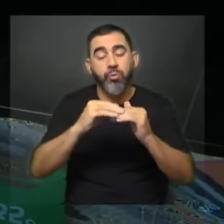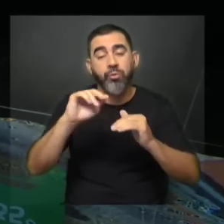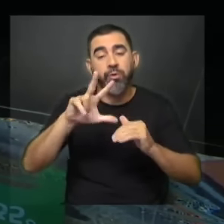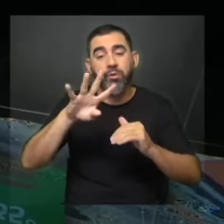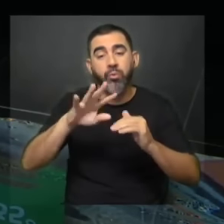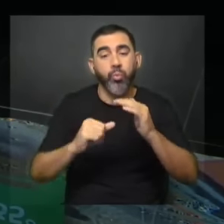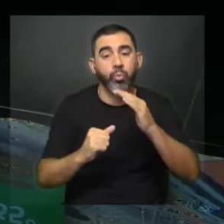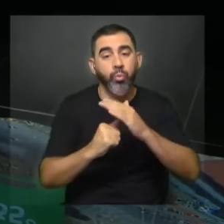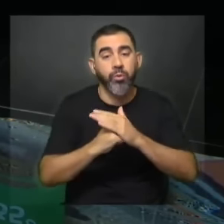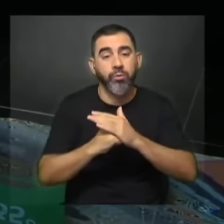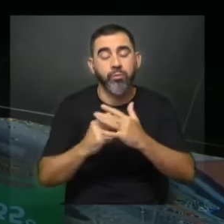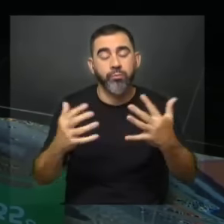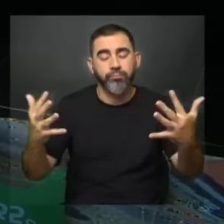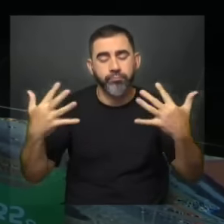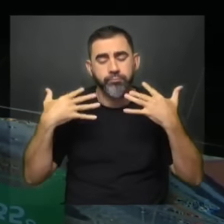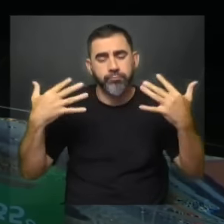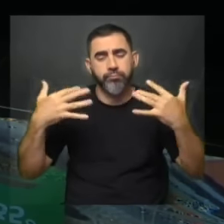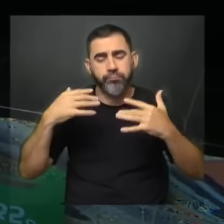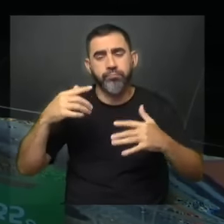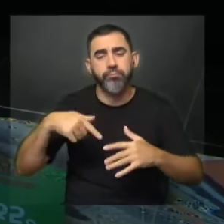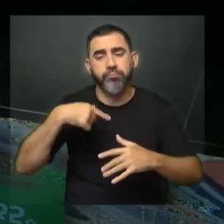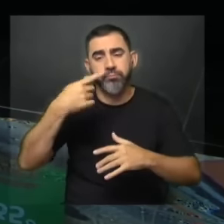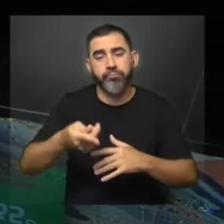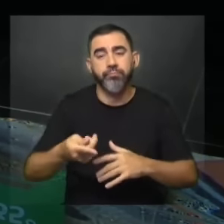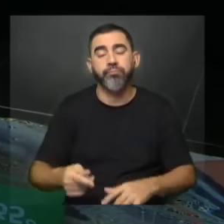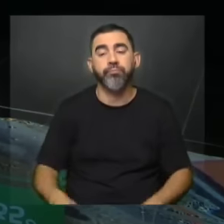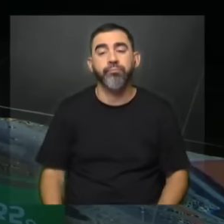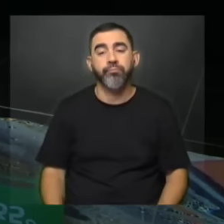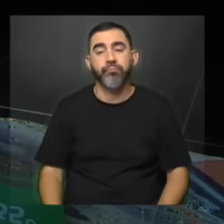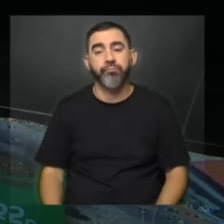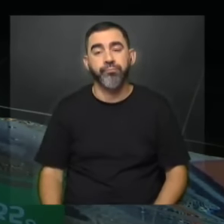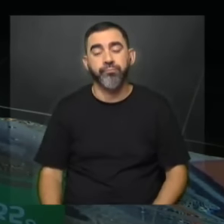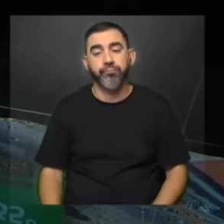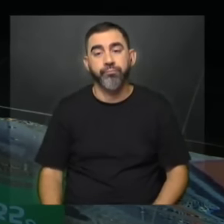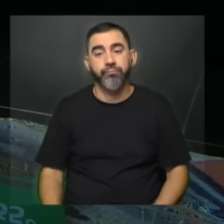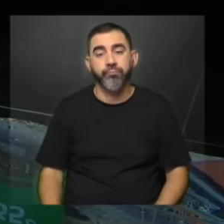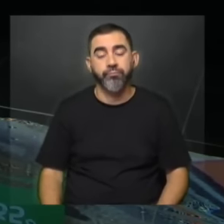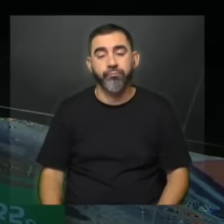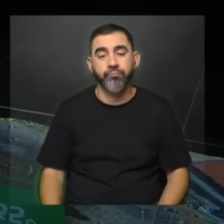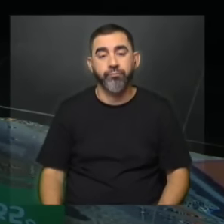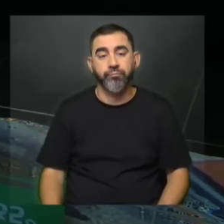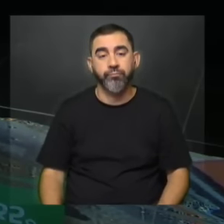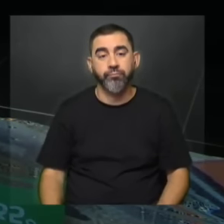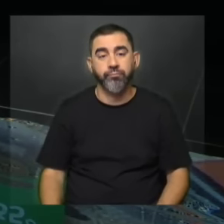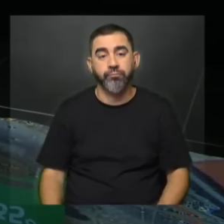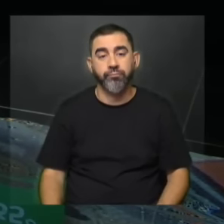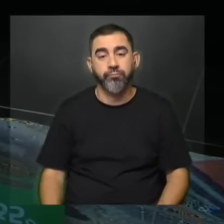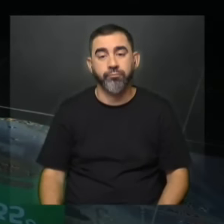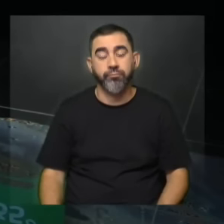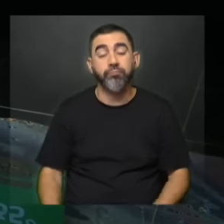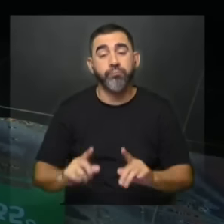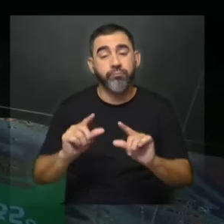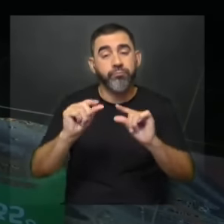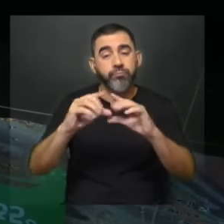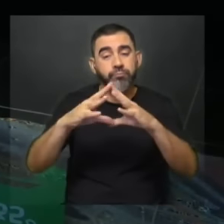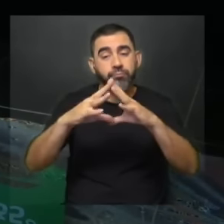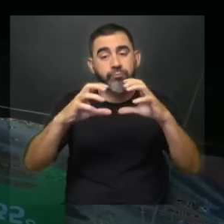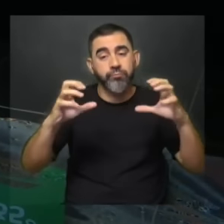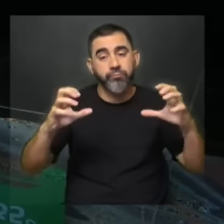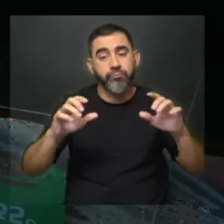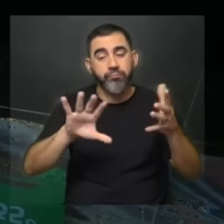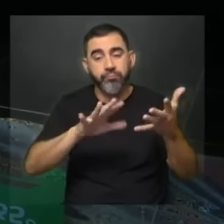34 calor va a ser el día miércoles finalizando Entonces el mes de enero con cielo nuboso también y algo nuboso